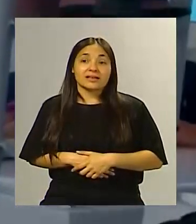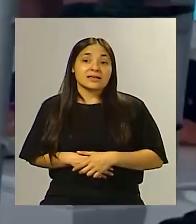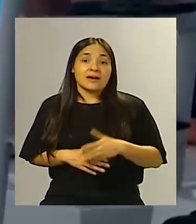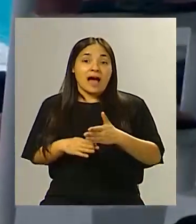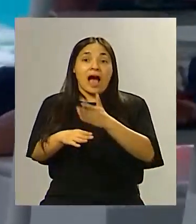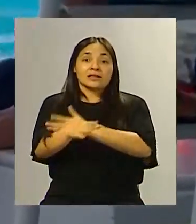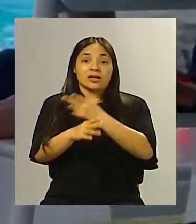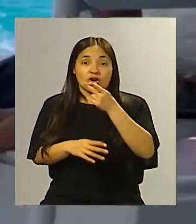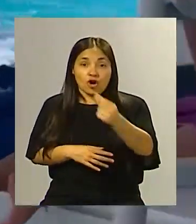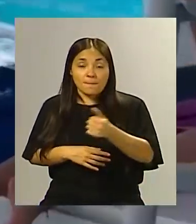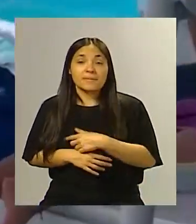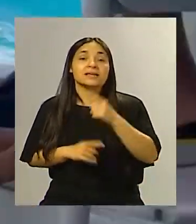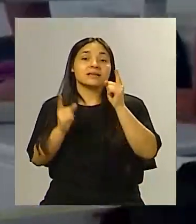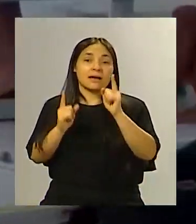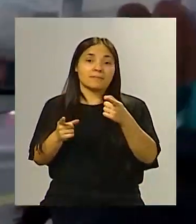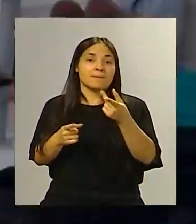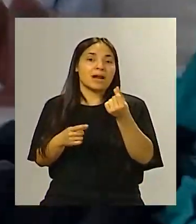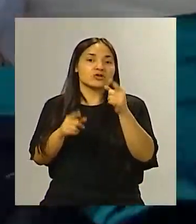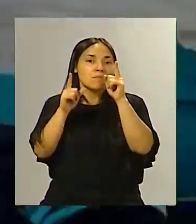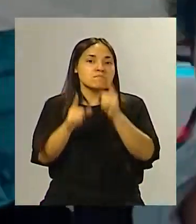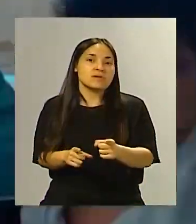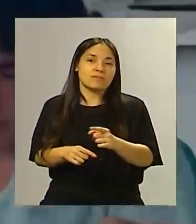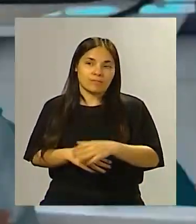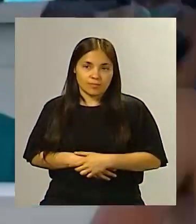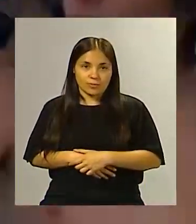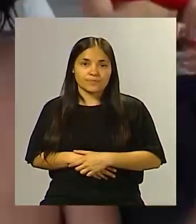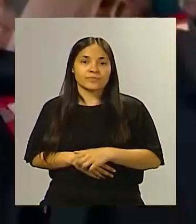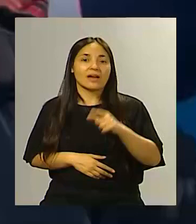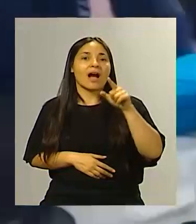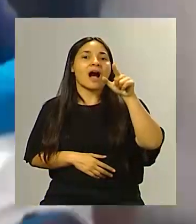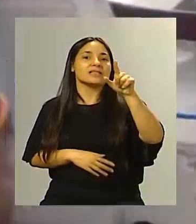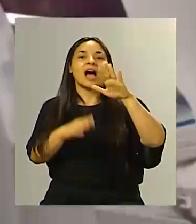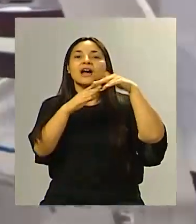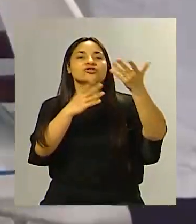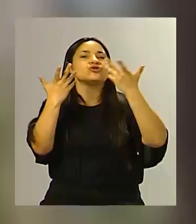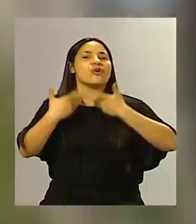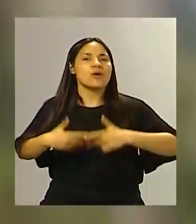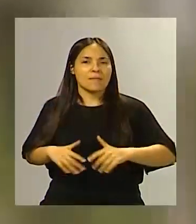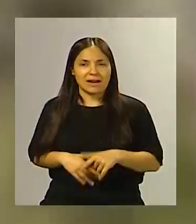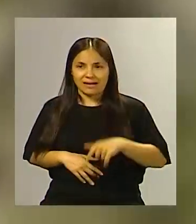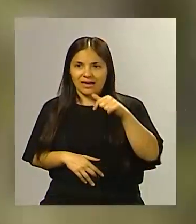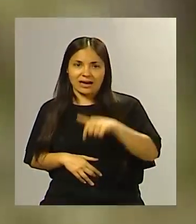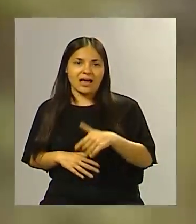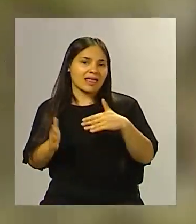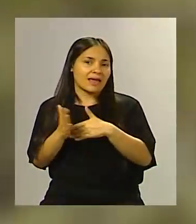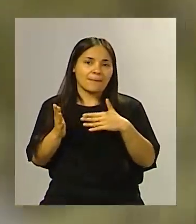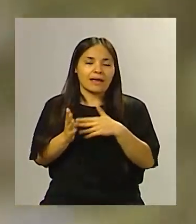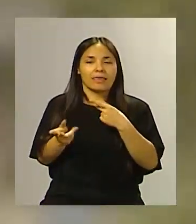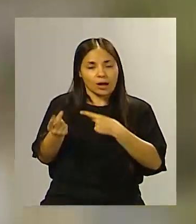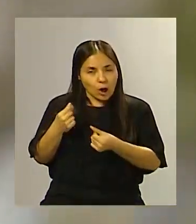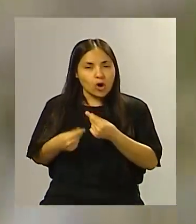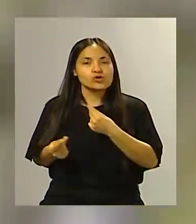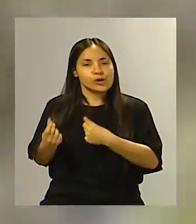precompra y a quien nos pueda congelar la tarifa. Claro. Allá son condiciones normales, acá son condiciones que te lleva un montón de